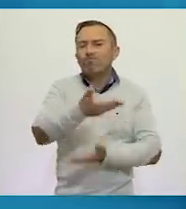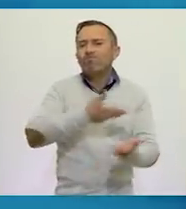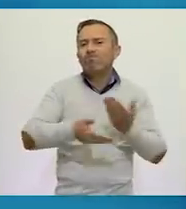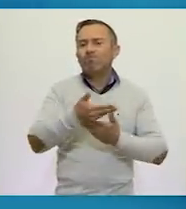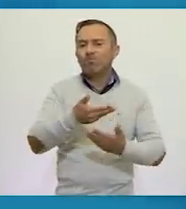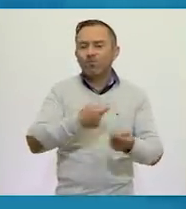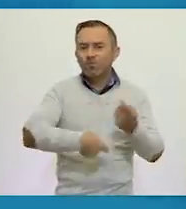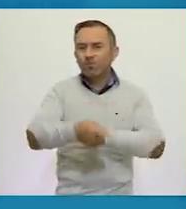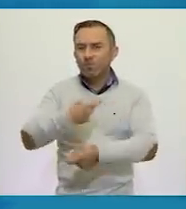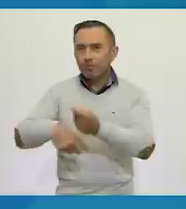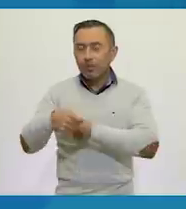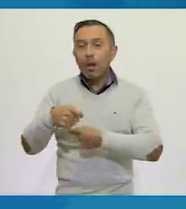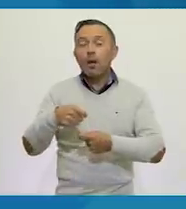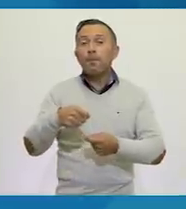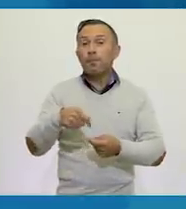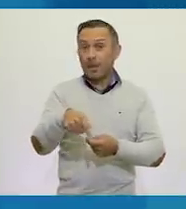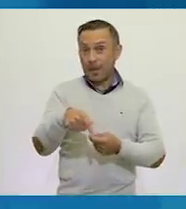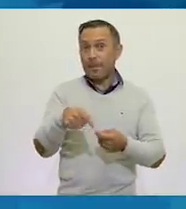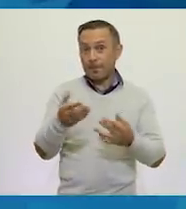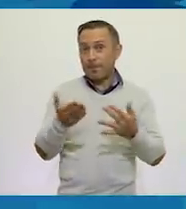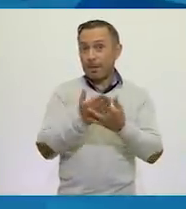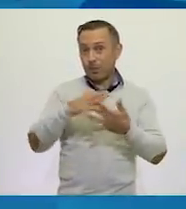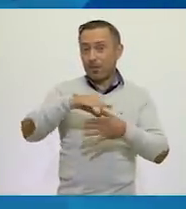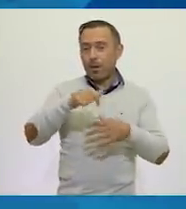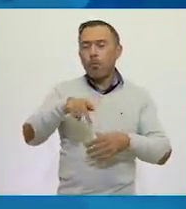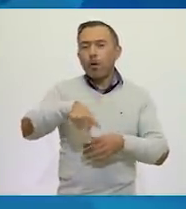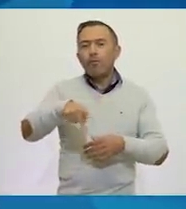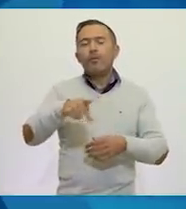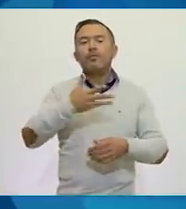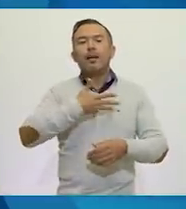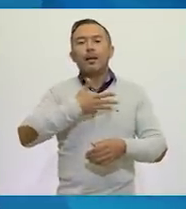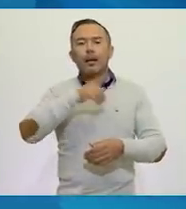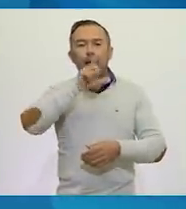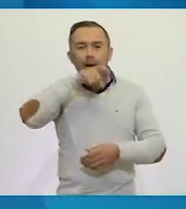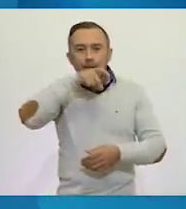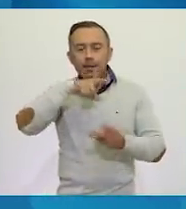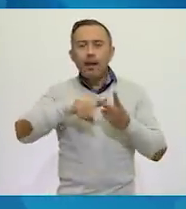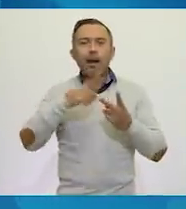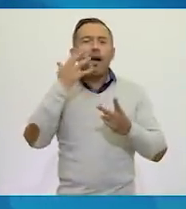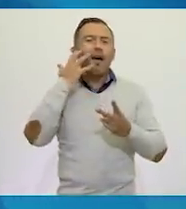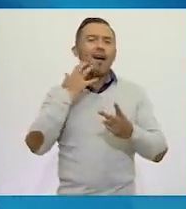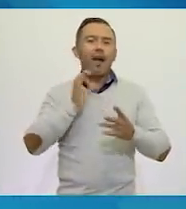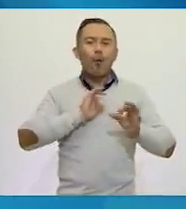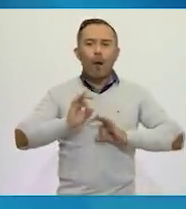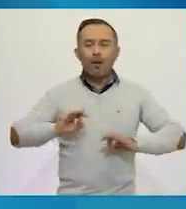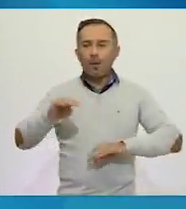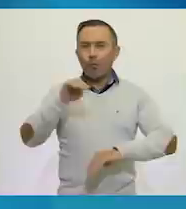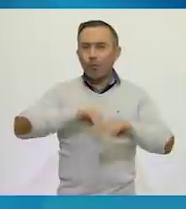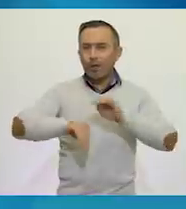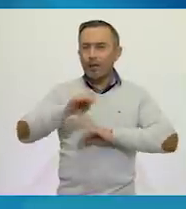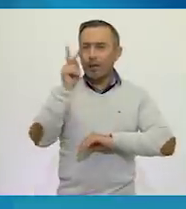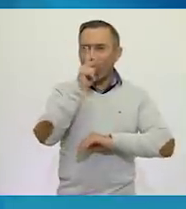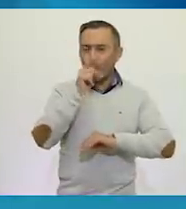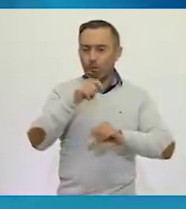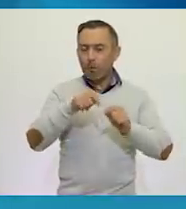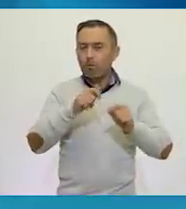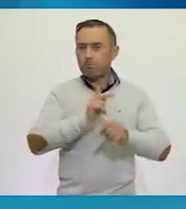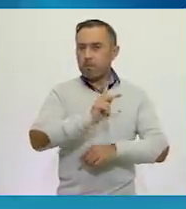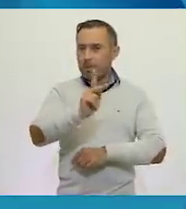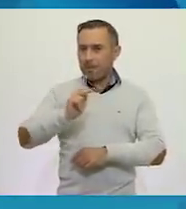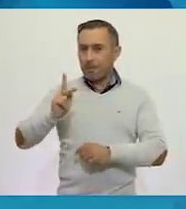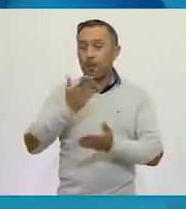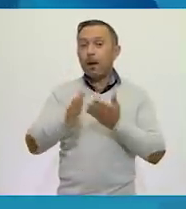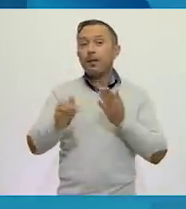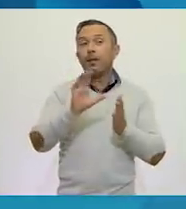Los pueblos mesoamericanos compartieron símbolos como el águila, el jaguar y las montañas o el movimiento, además del calendario ritual de